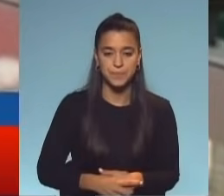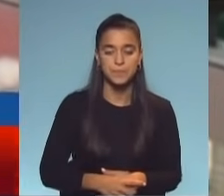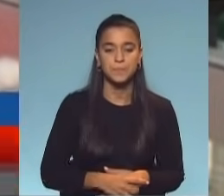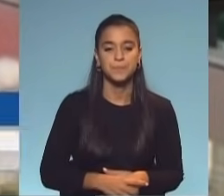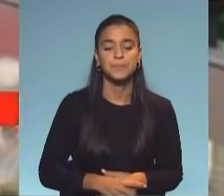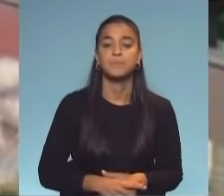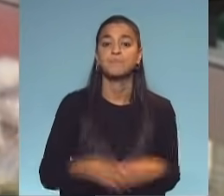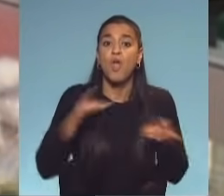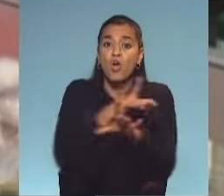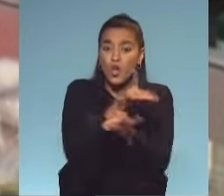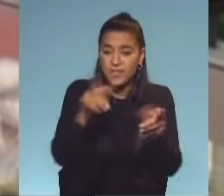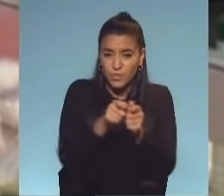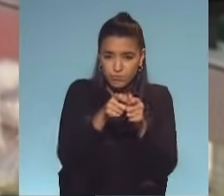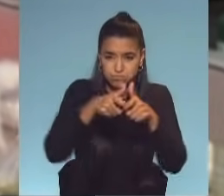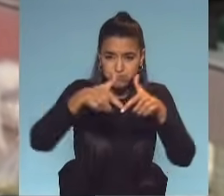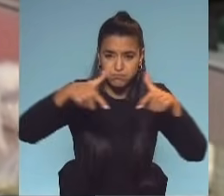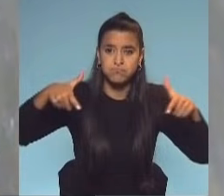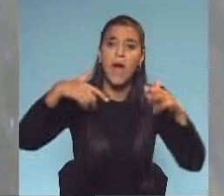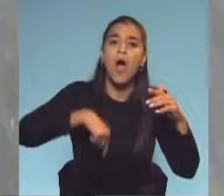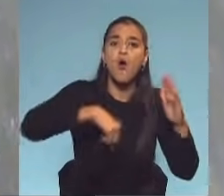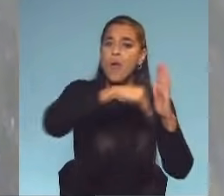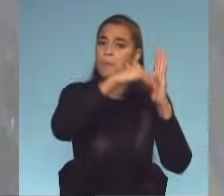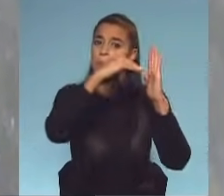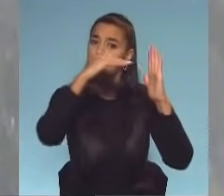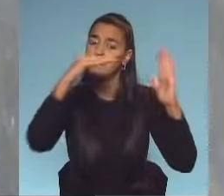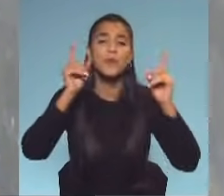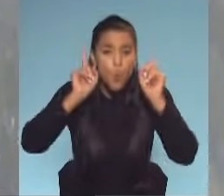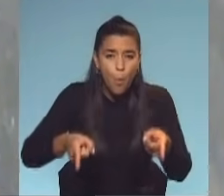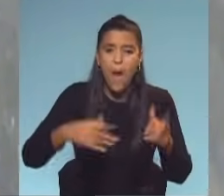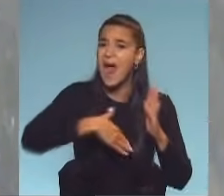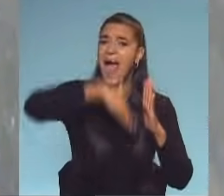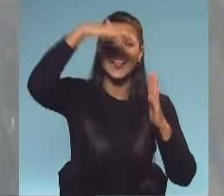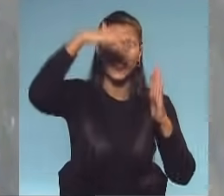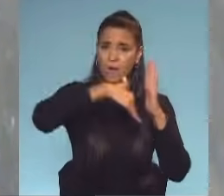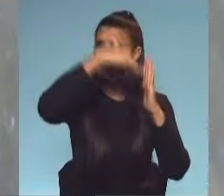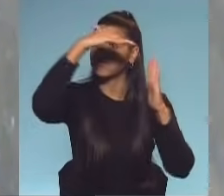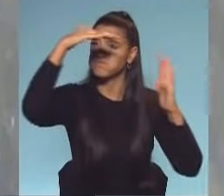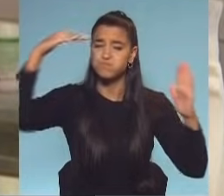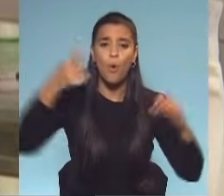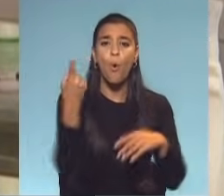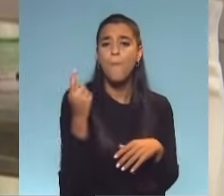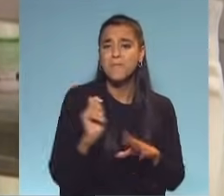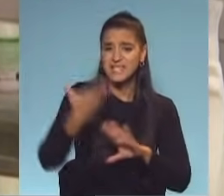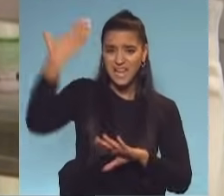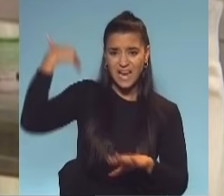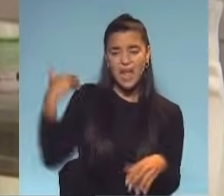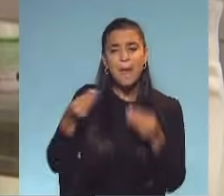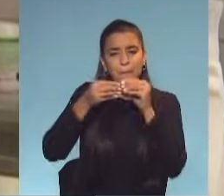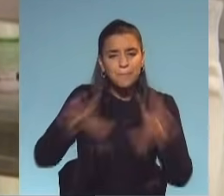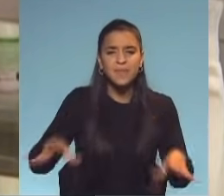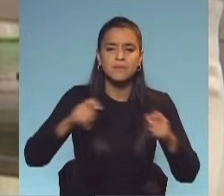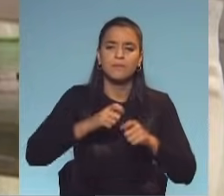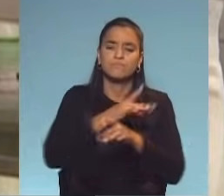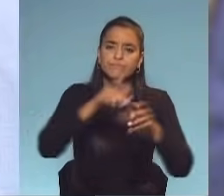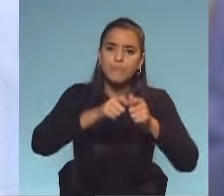La curva de contagios tiende a aplanarse, pero sigue siendo altísima. Un mes atrás comenzó un